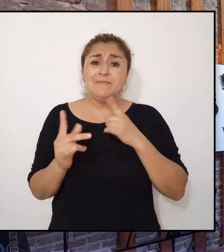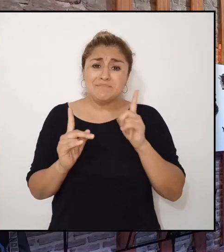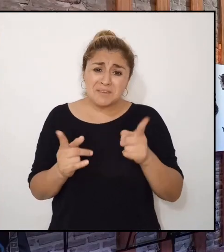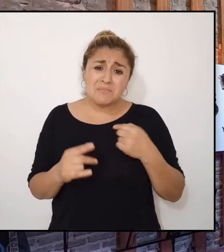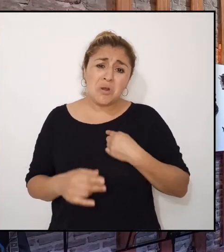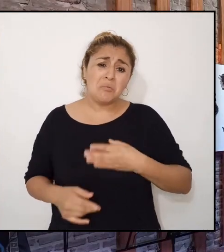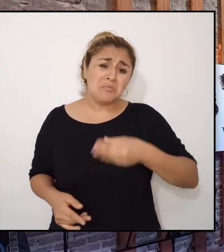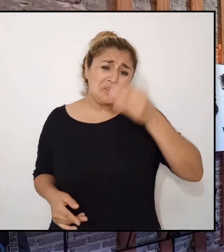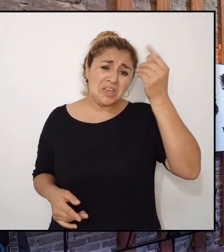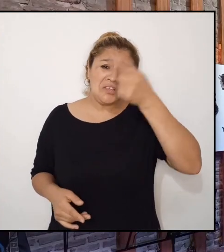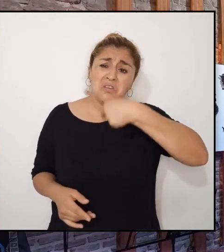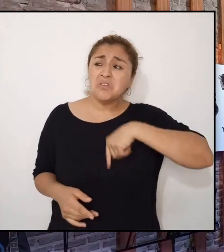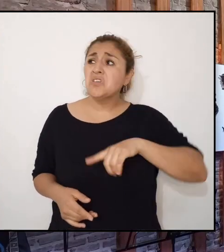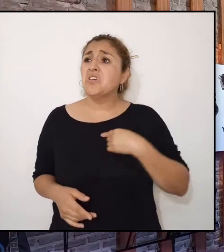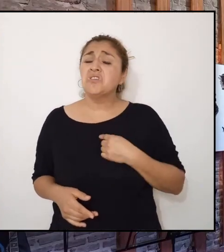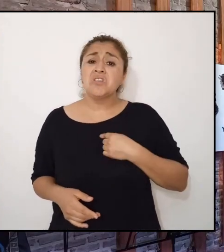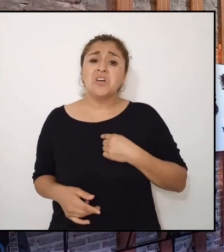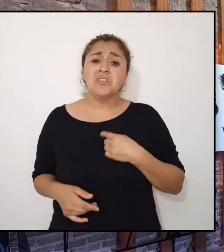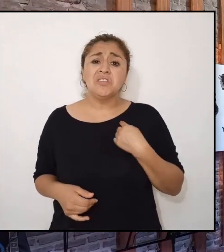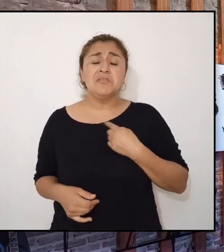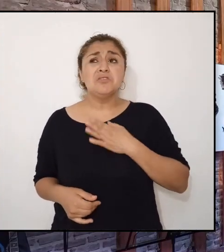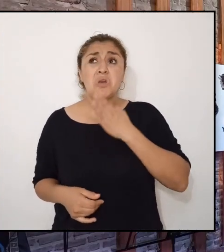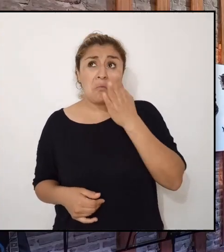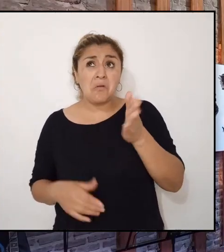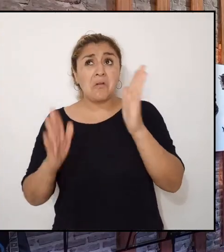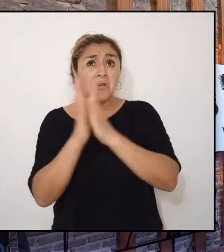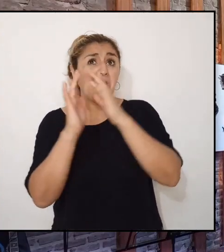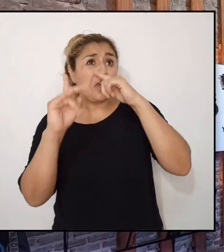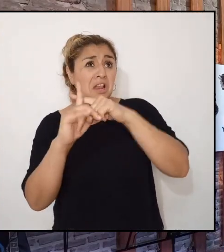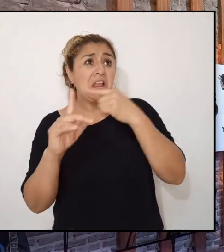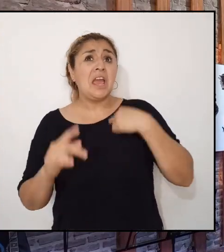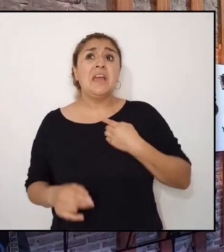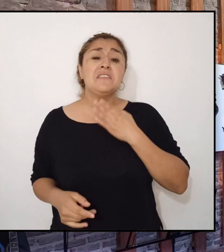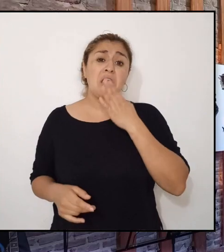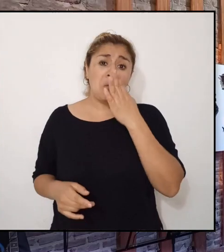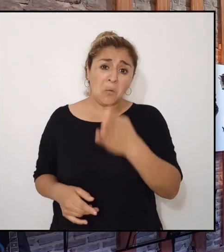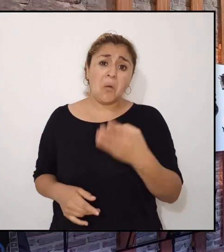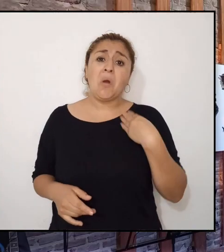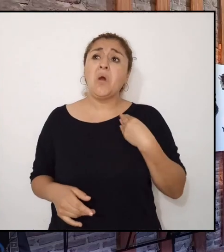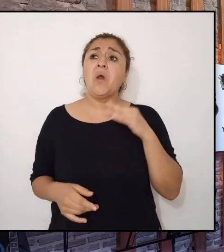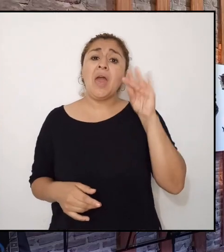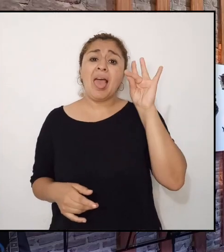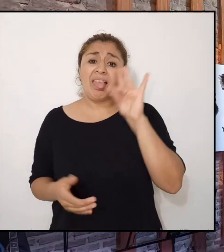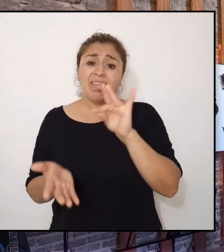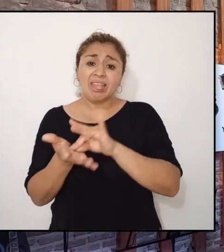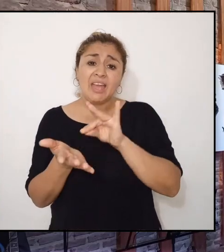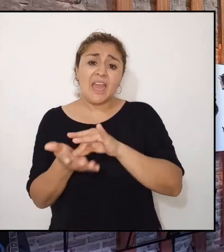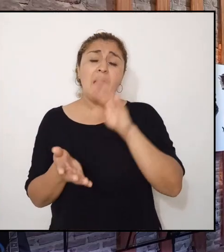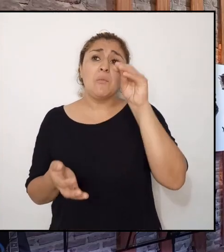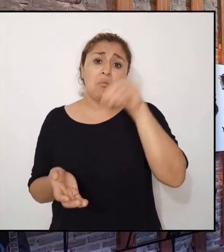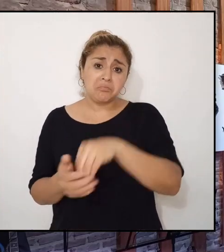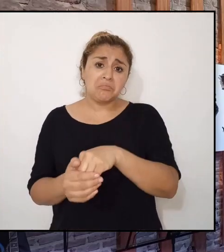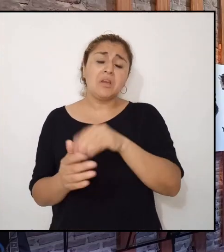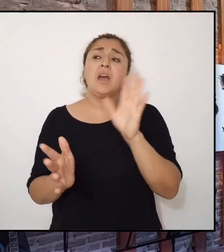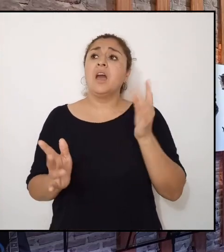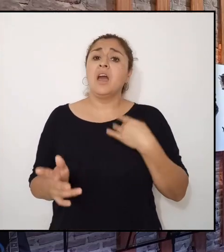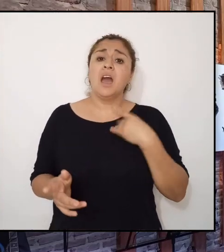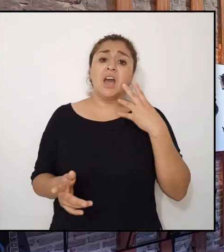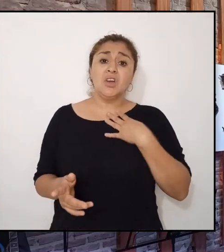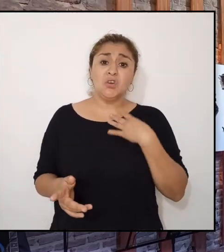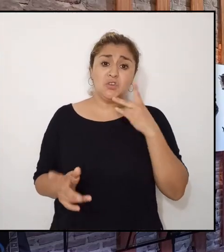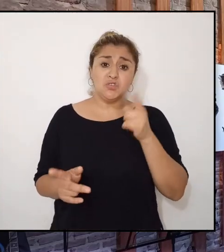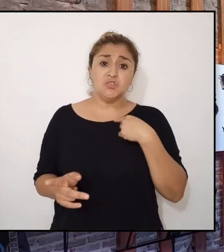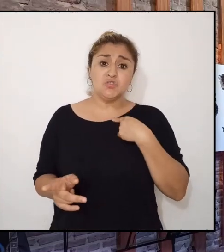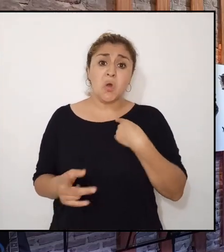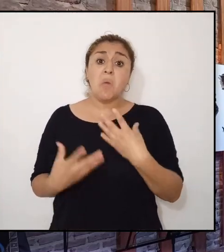bien, estoy intranquilo. Dice, yo tengo, yo diezmo, yo vengo a las reuniones, todo, una maravilla, qué bien, hermano, te